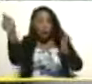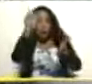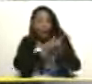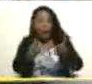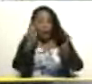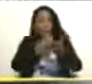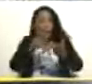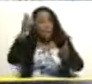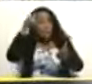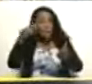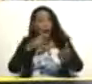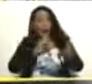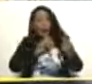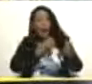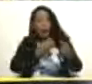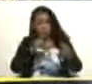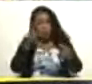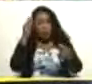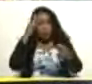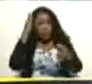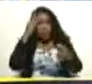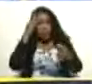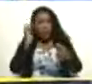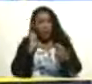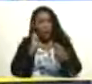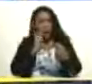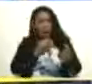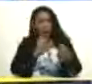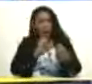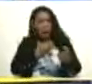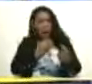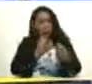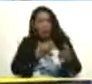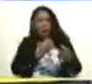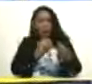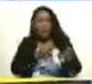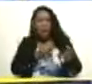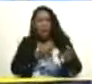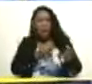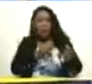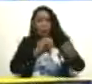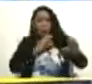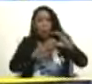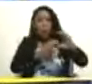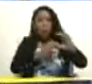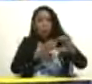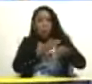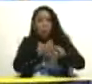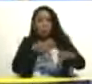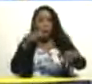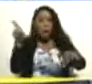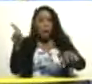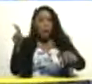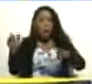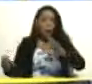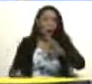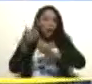constitución, ¿ah? Debatirla. Y los medios de comunicación en su mayoría en la época en